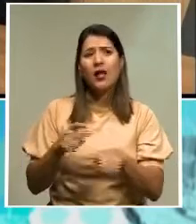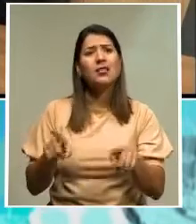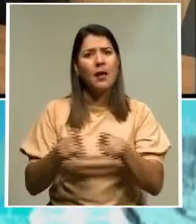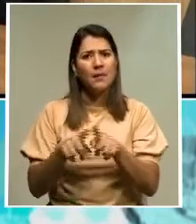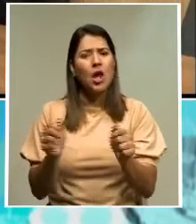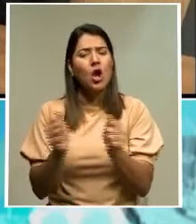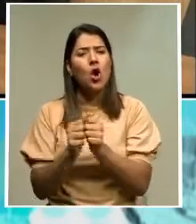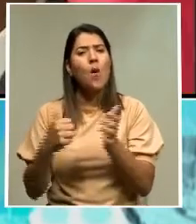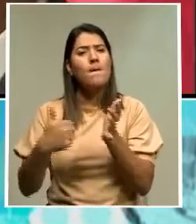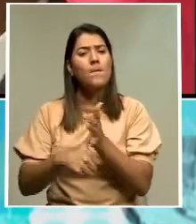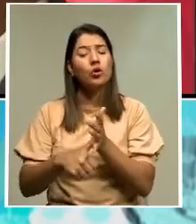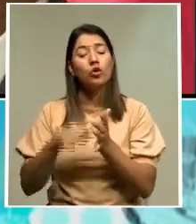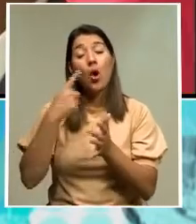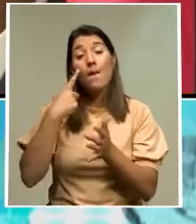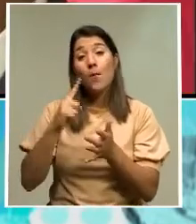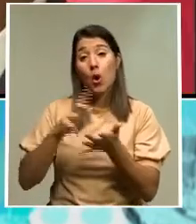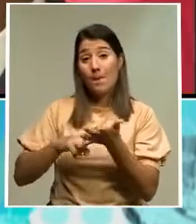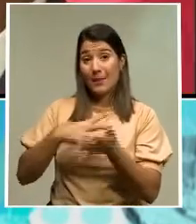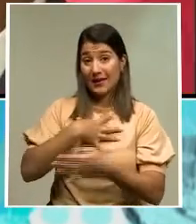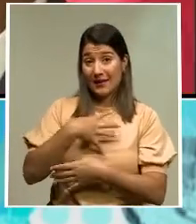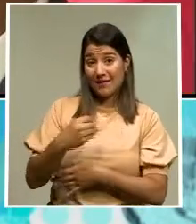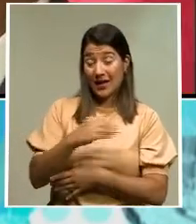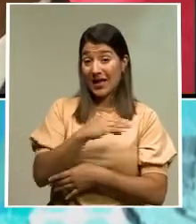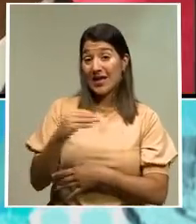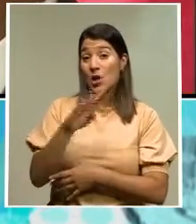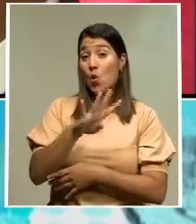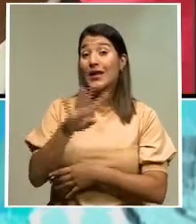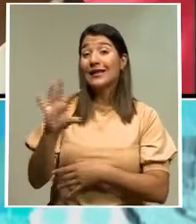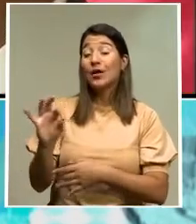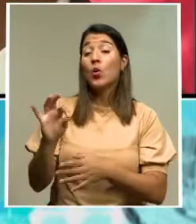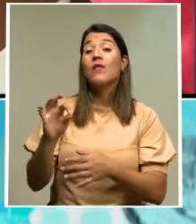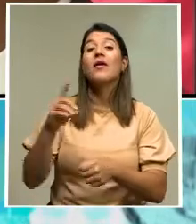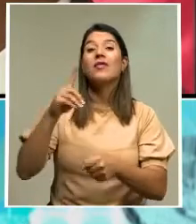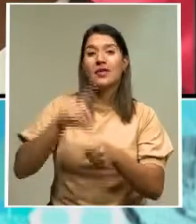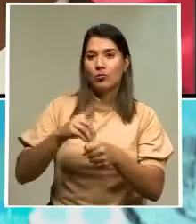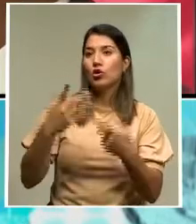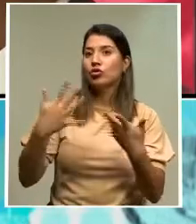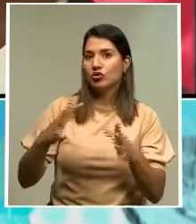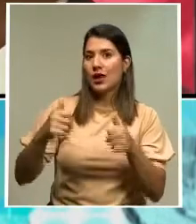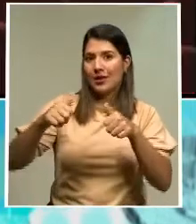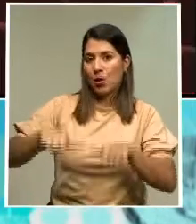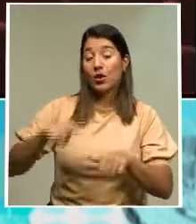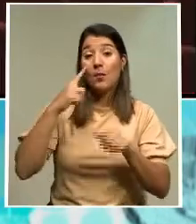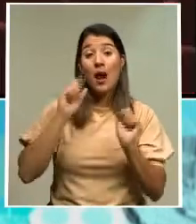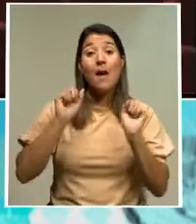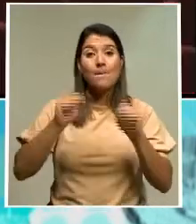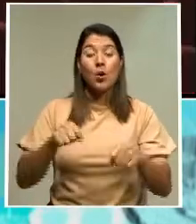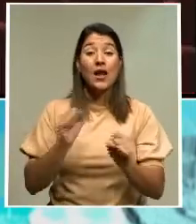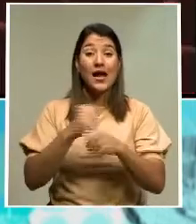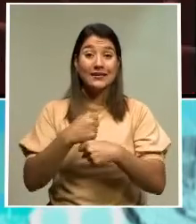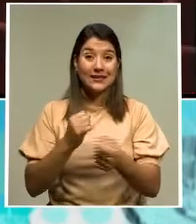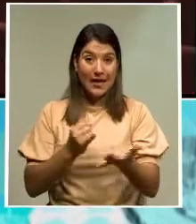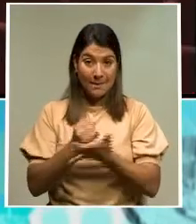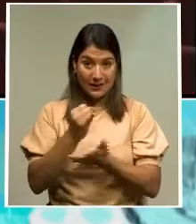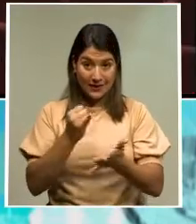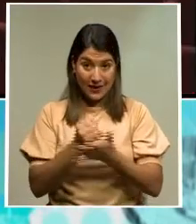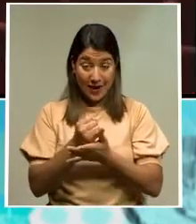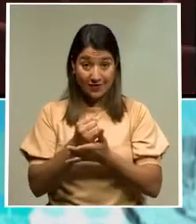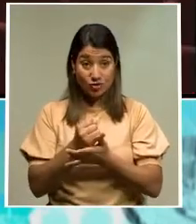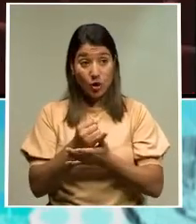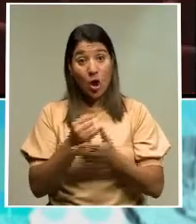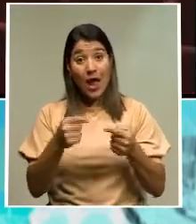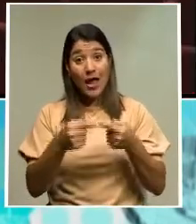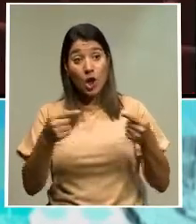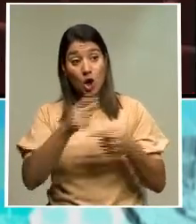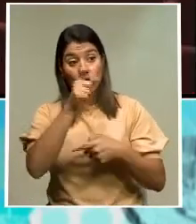Nacional, y 49 diputados lo dieron pues como positivo para que se dé este estudio al legislador Gustavo Viales.